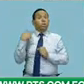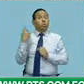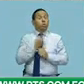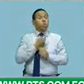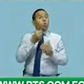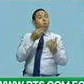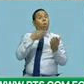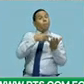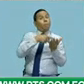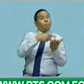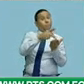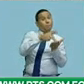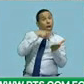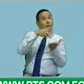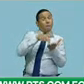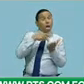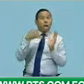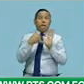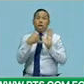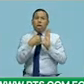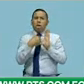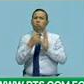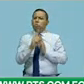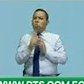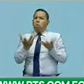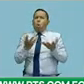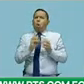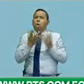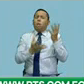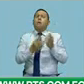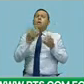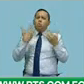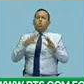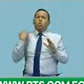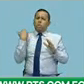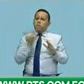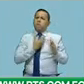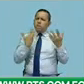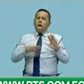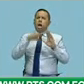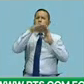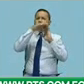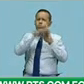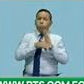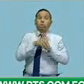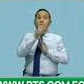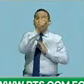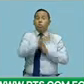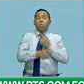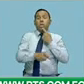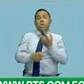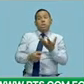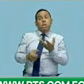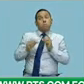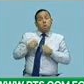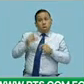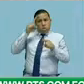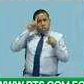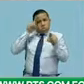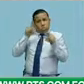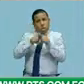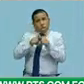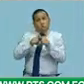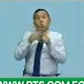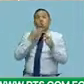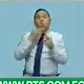contrario, existen descuentos. El usuario puede decidir entre hacer un convenio con el 30% de entrada